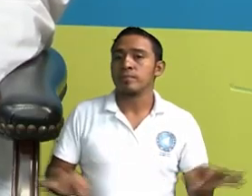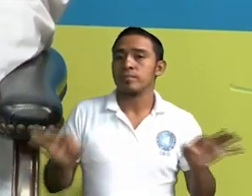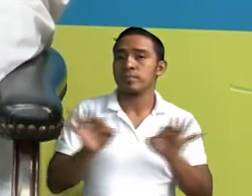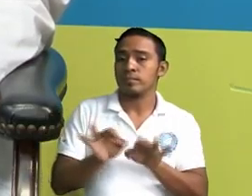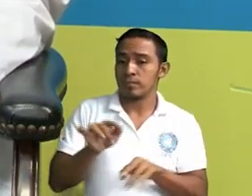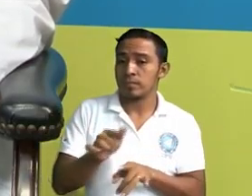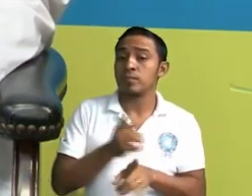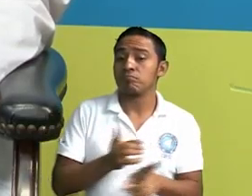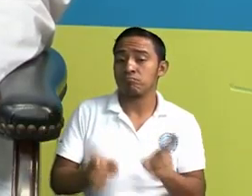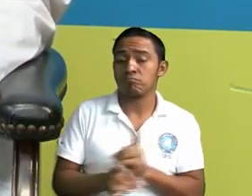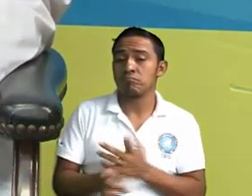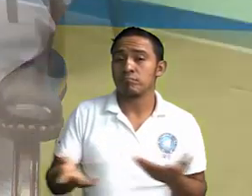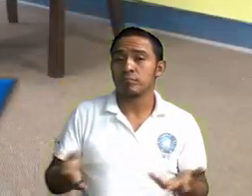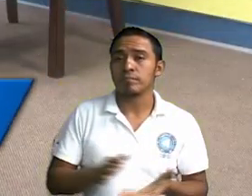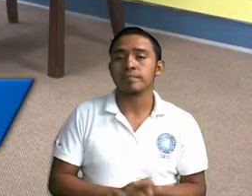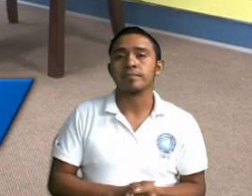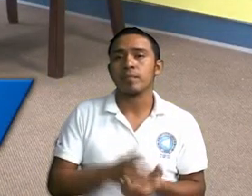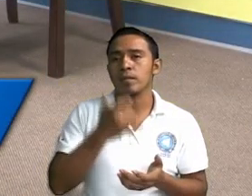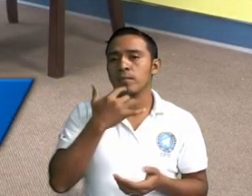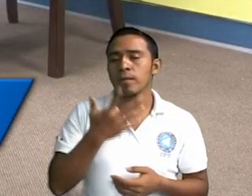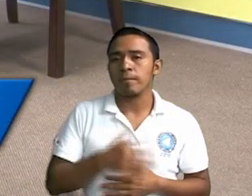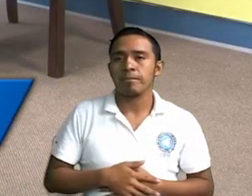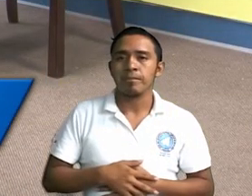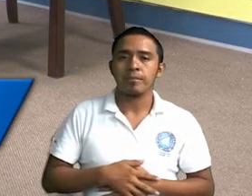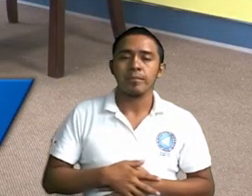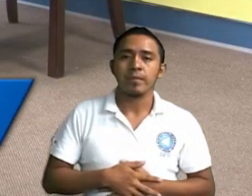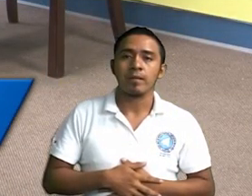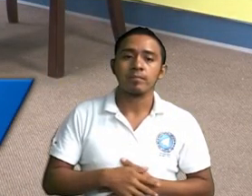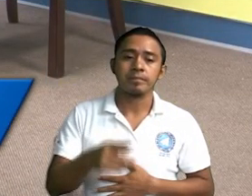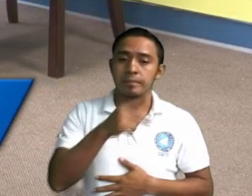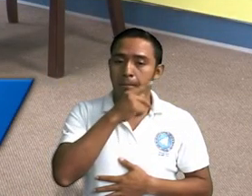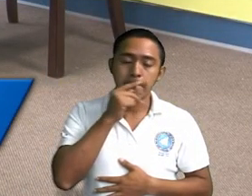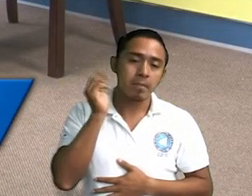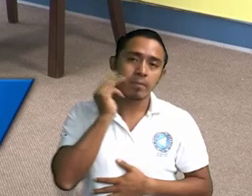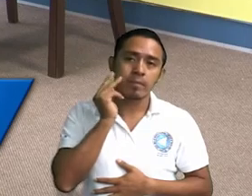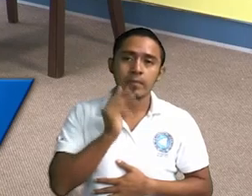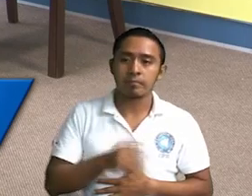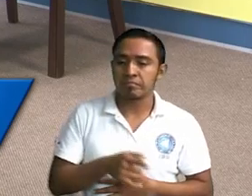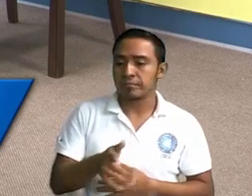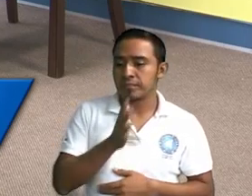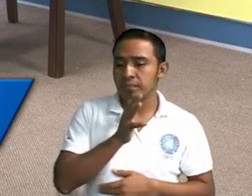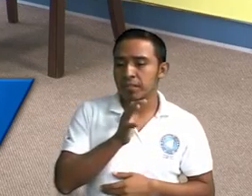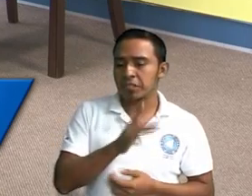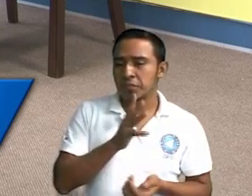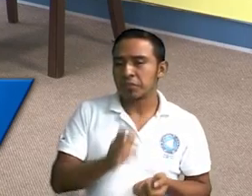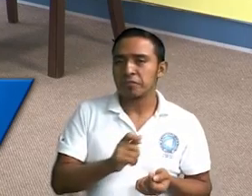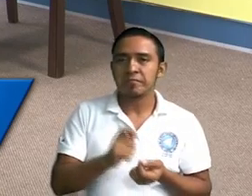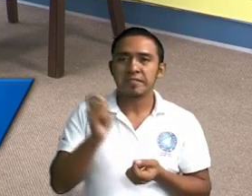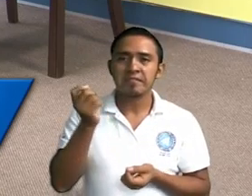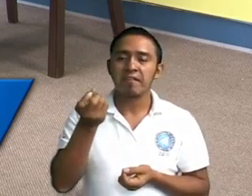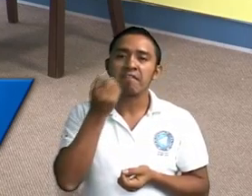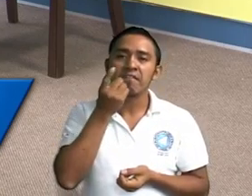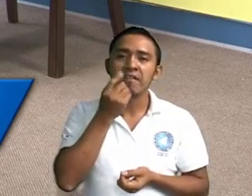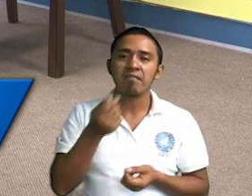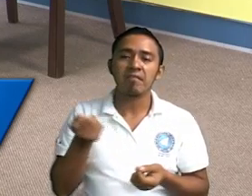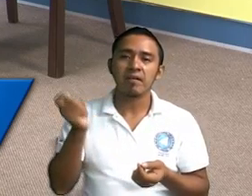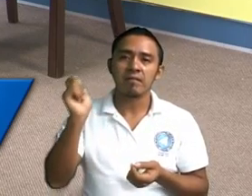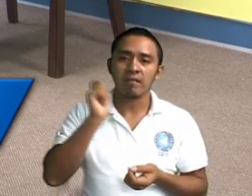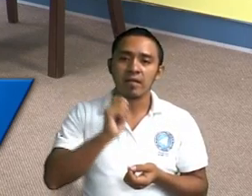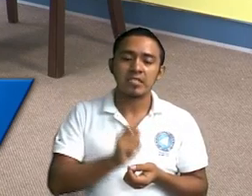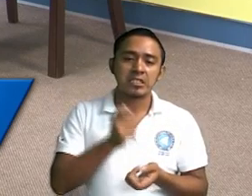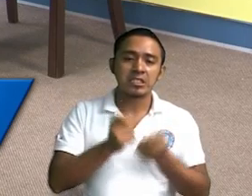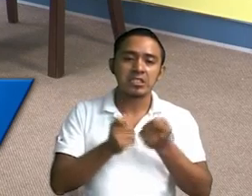éstas deberían de tener porque porque los papás tienen el concepto de que bueno son dientes de leche entonces los va a perder y le van a